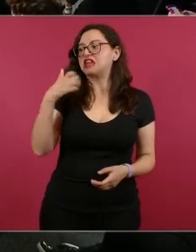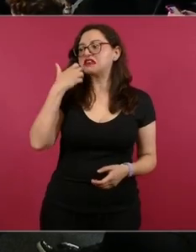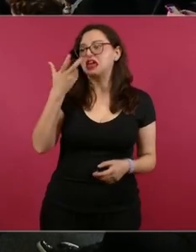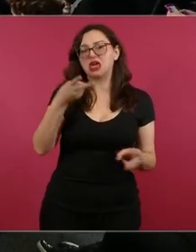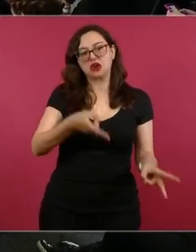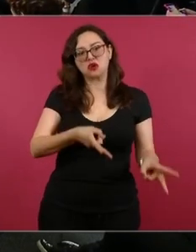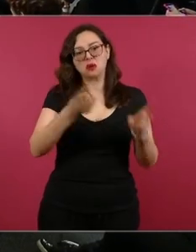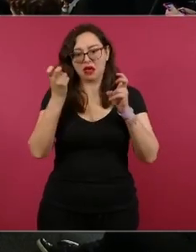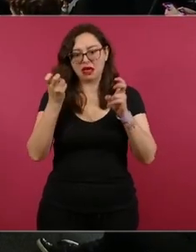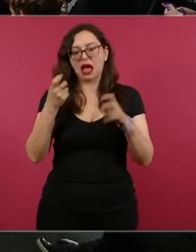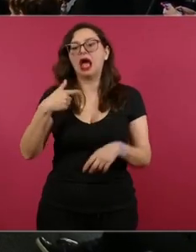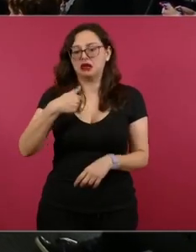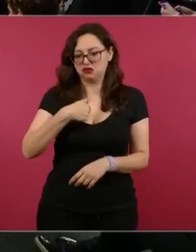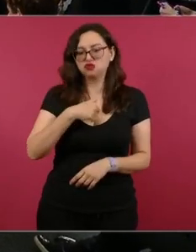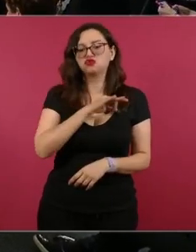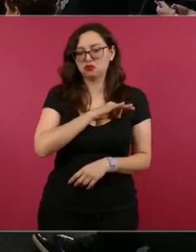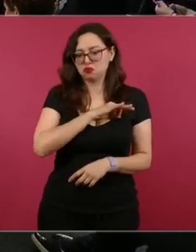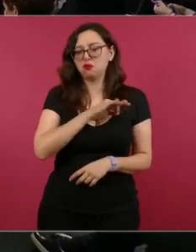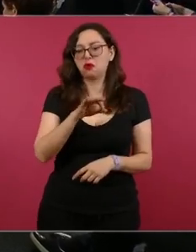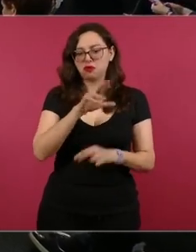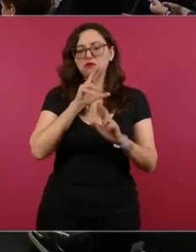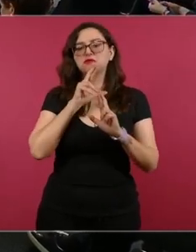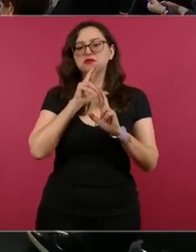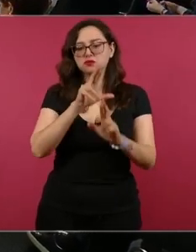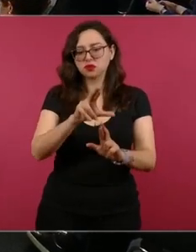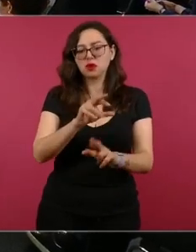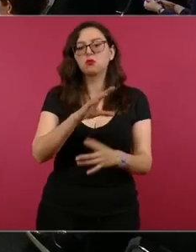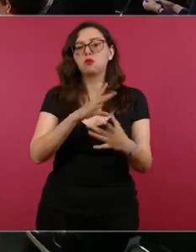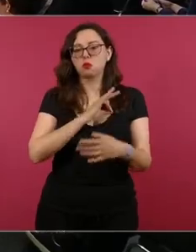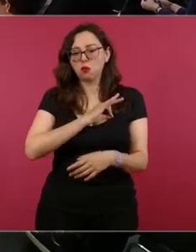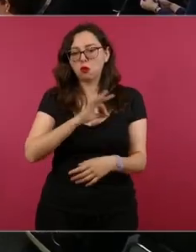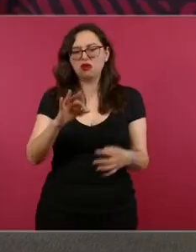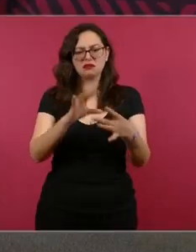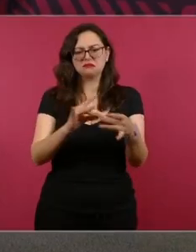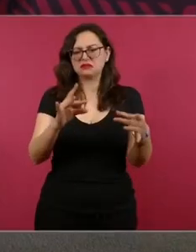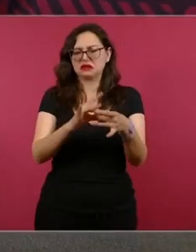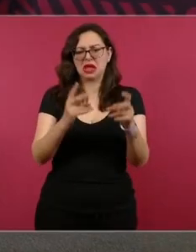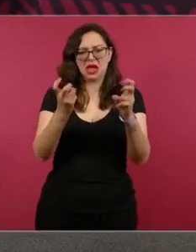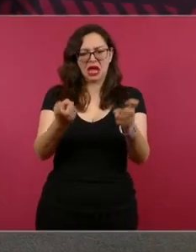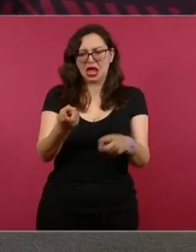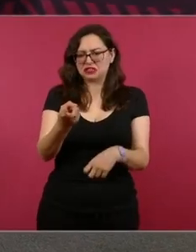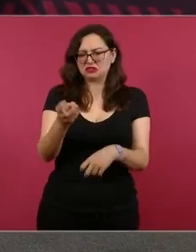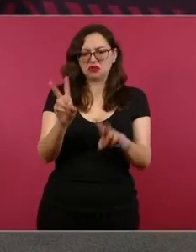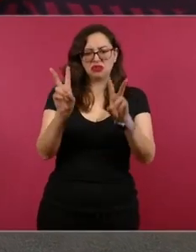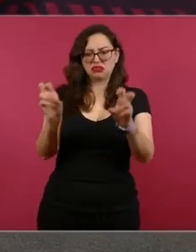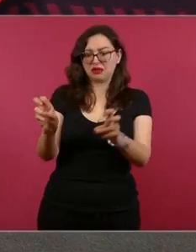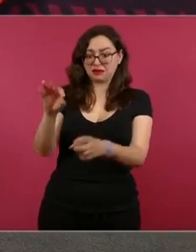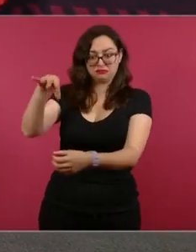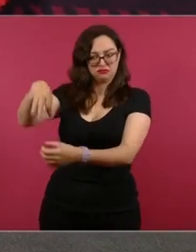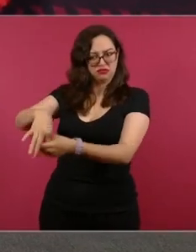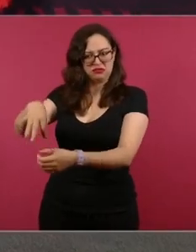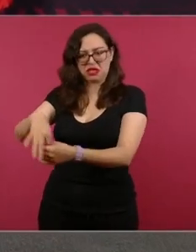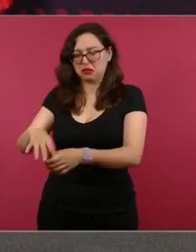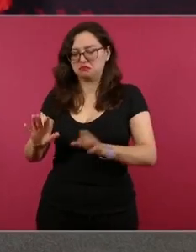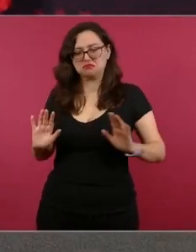Y explicar, informar, si tengo el derecho. Eso no tiene nada que ver con lo electoral. Esto otro